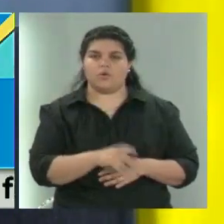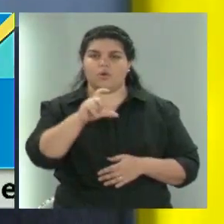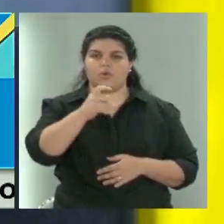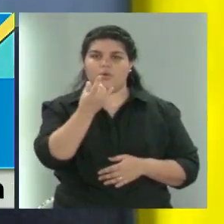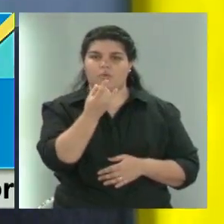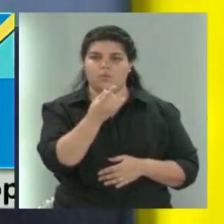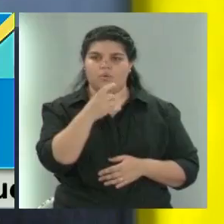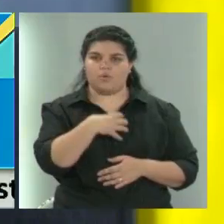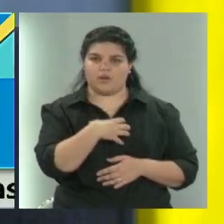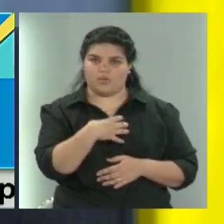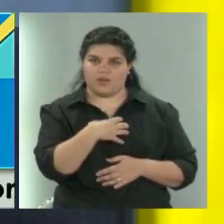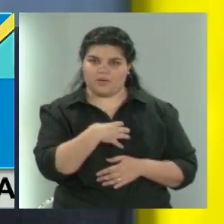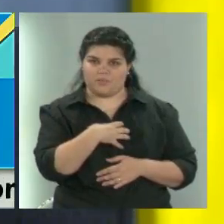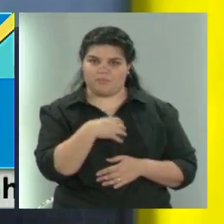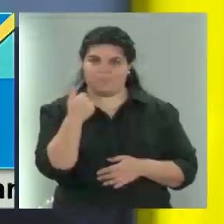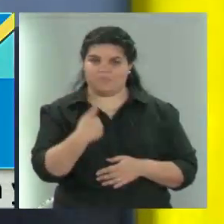1984,